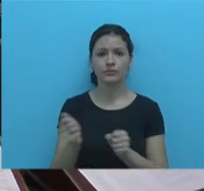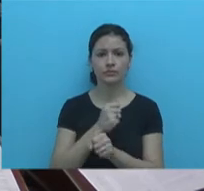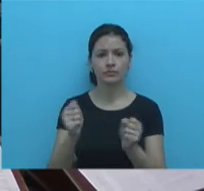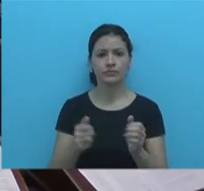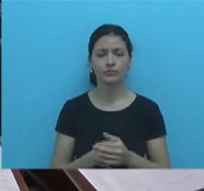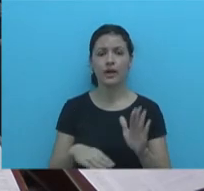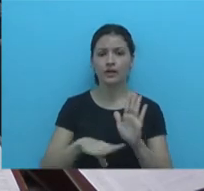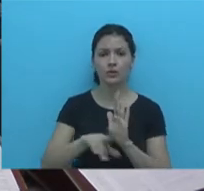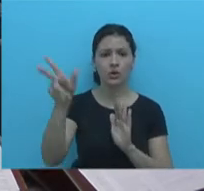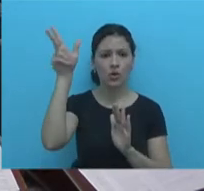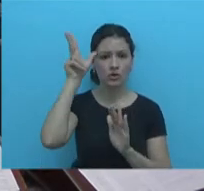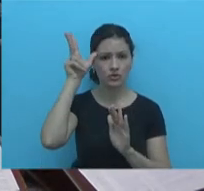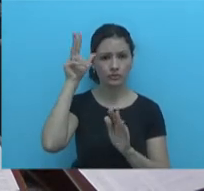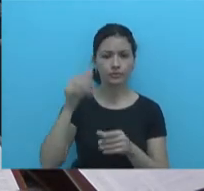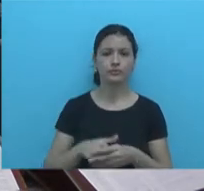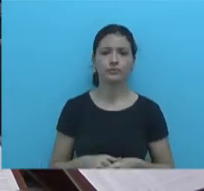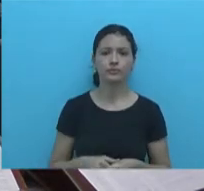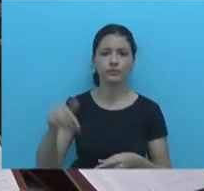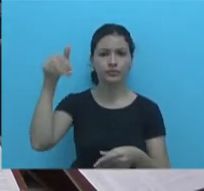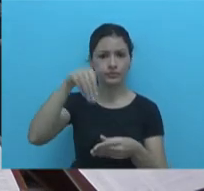Aprobado. Artículo 8.